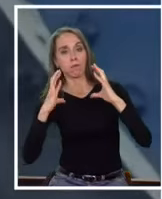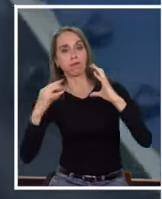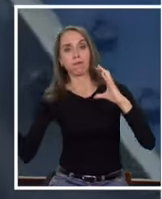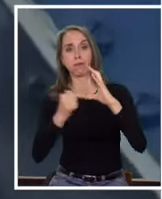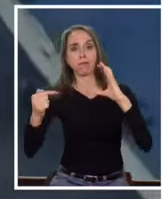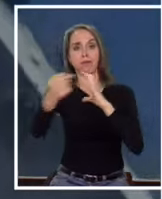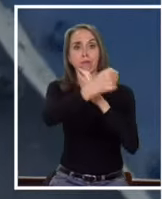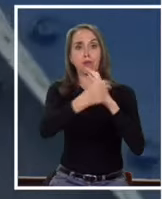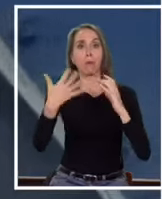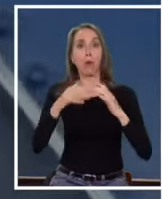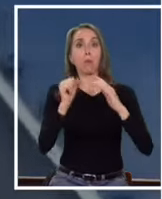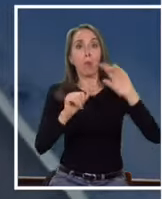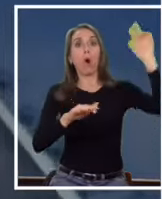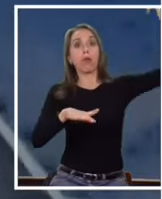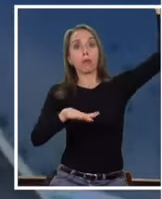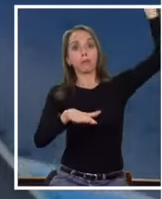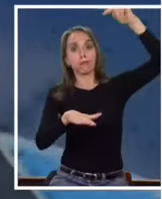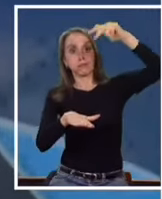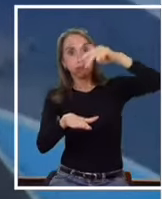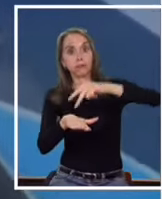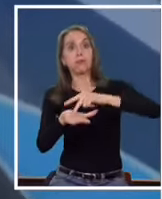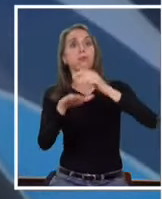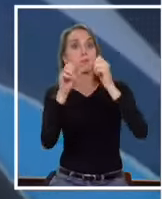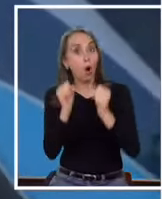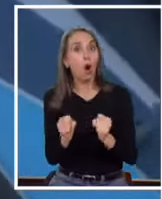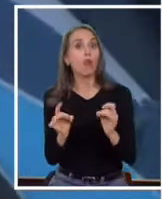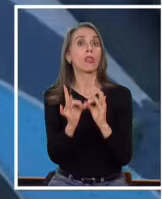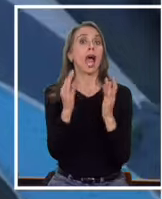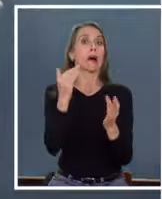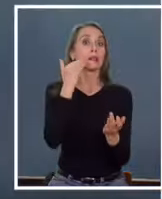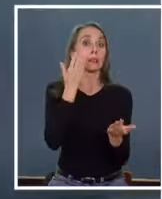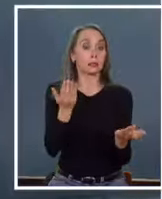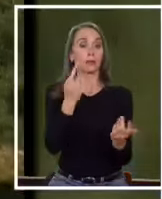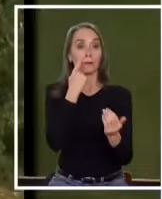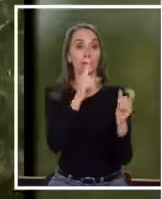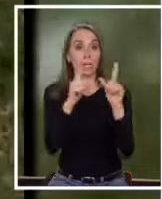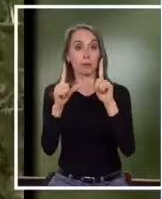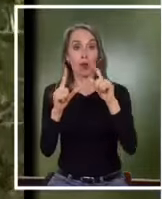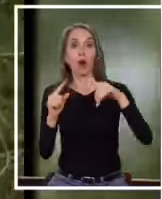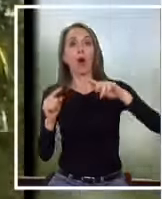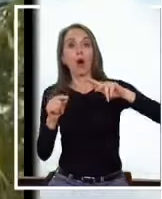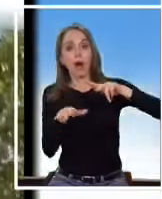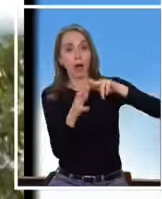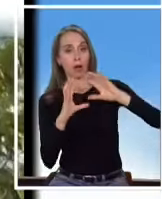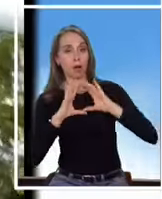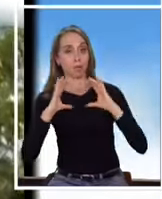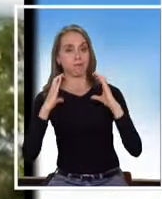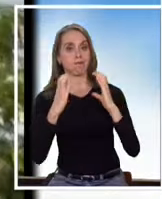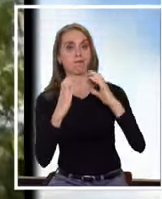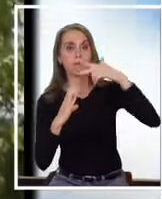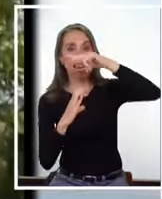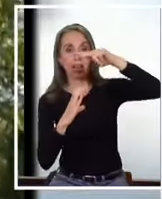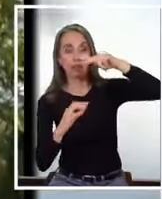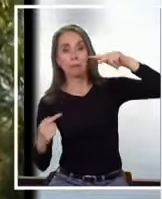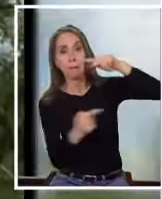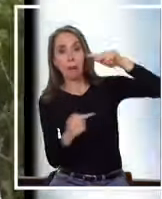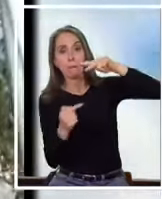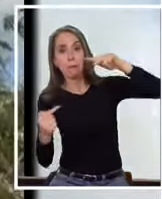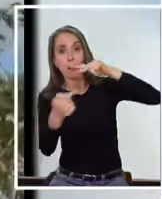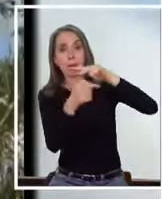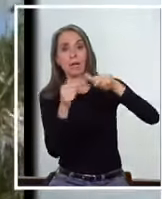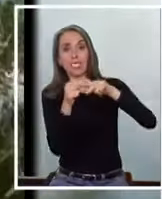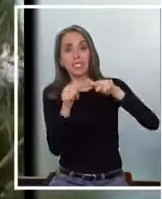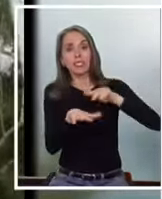del helicóptero y que habrían podido generar una tragedia. Ustedes están viendo las imágenes. Como les digo, no hay antecedente que le hubieran disparado un helicóptero en el que se